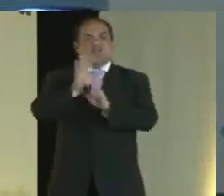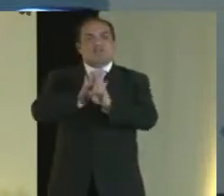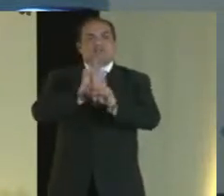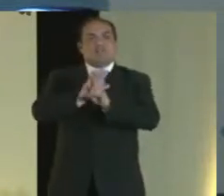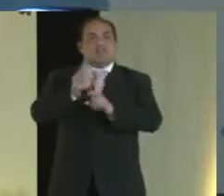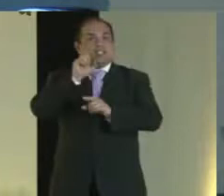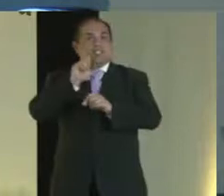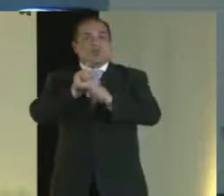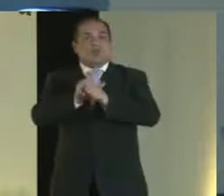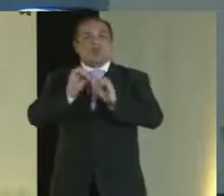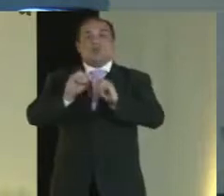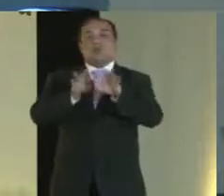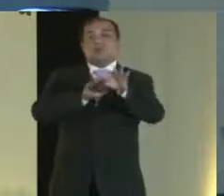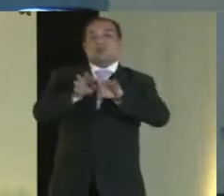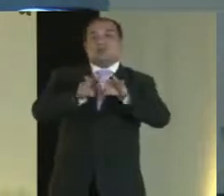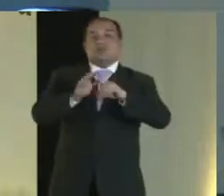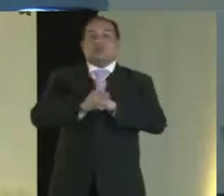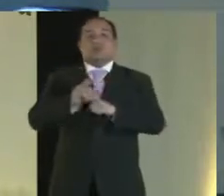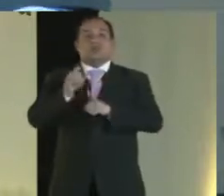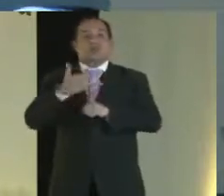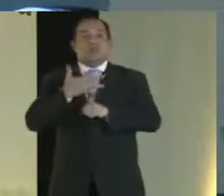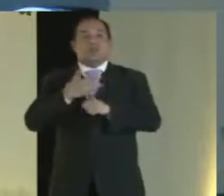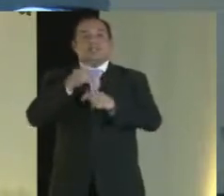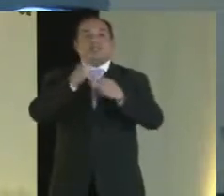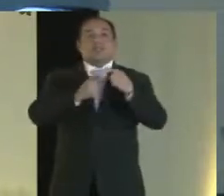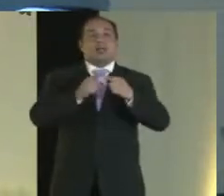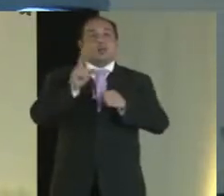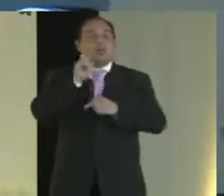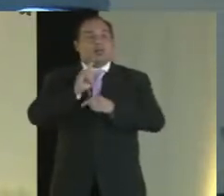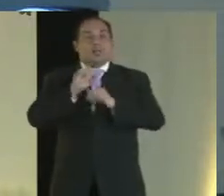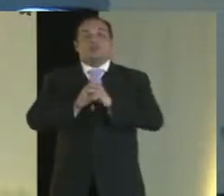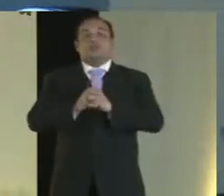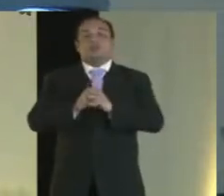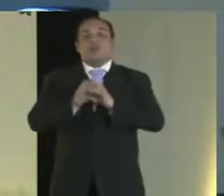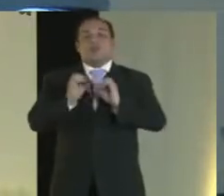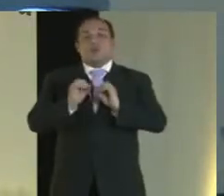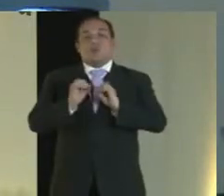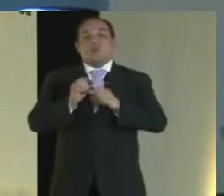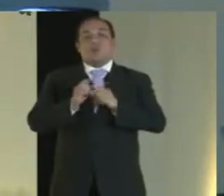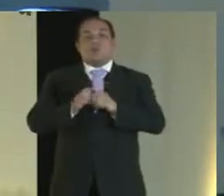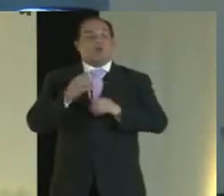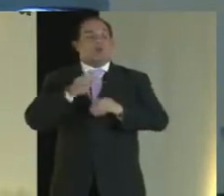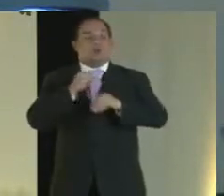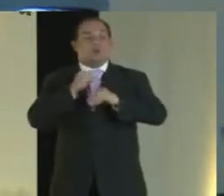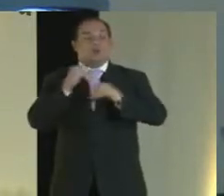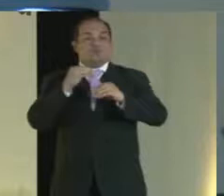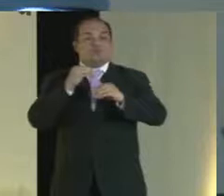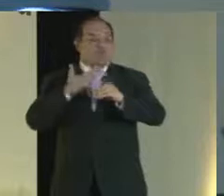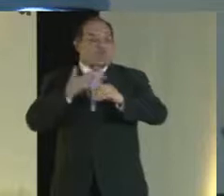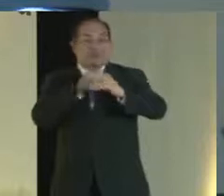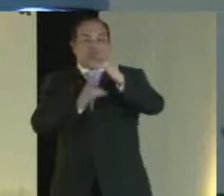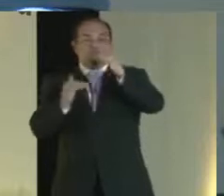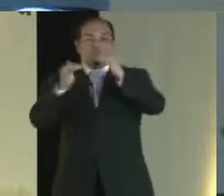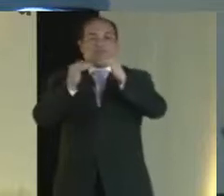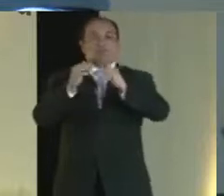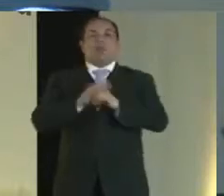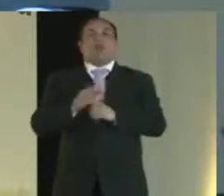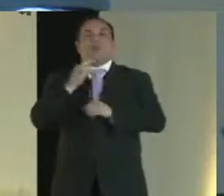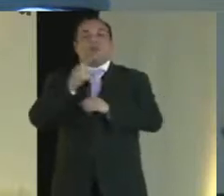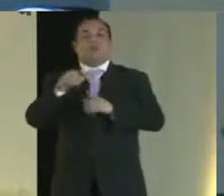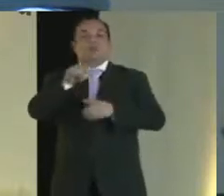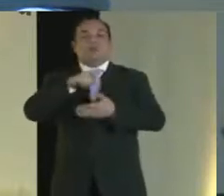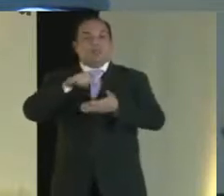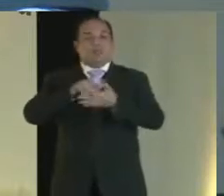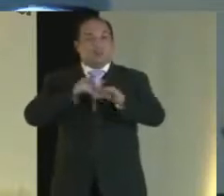las mujeres en las decisiones y de los mejores puestos de trabajo. En las últimas décadas ha habido algunos avances y